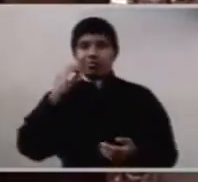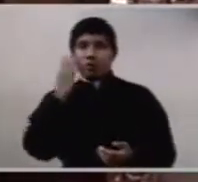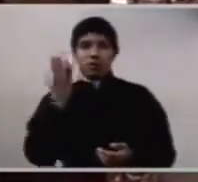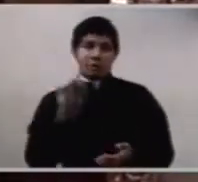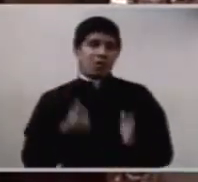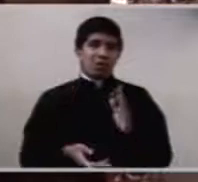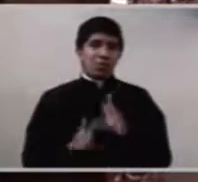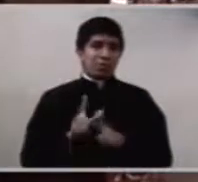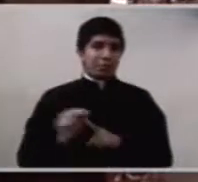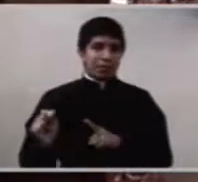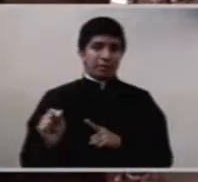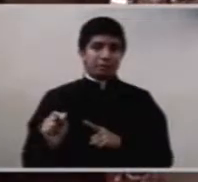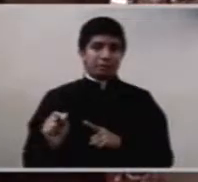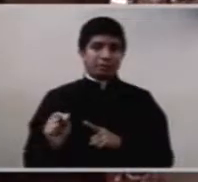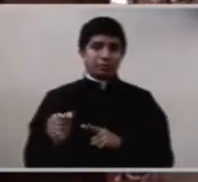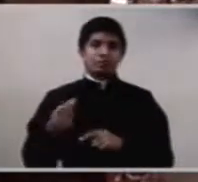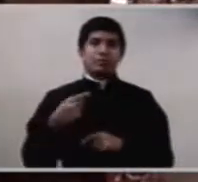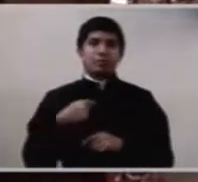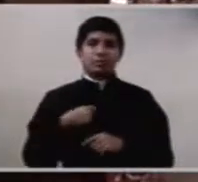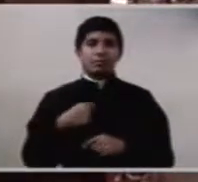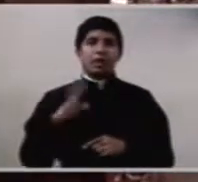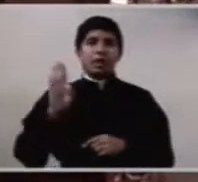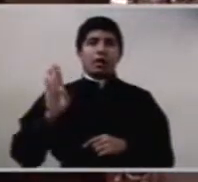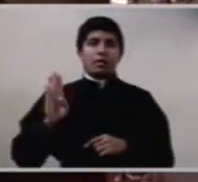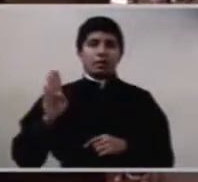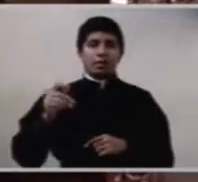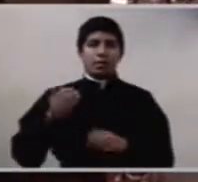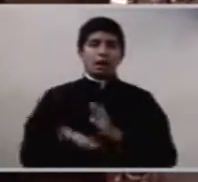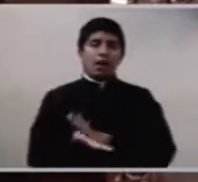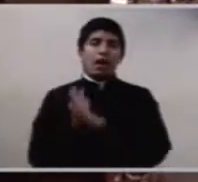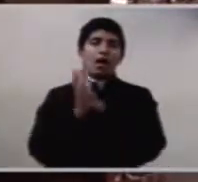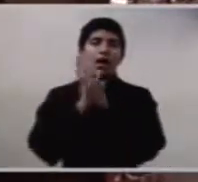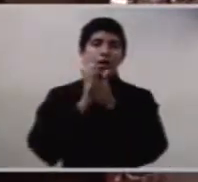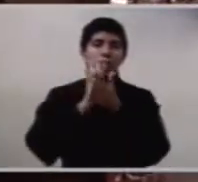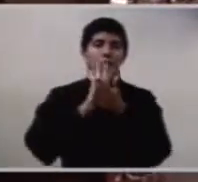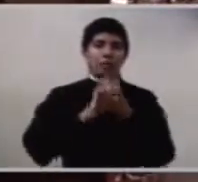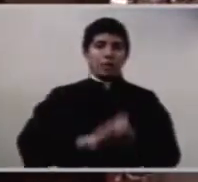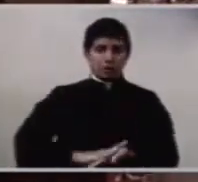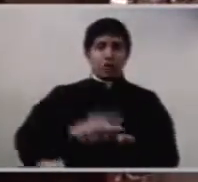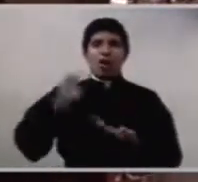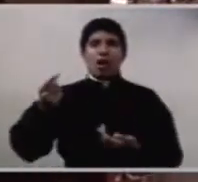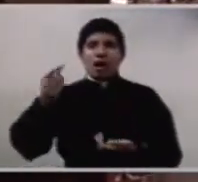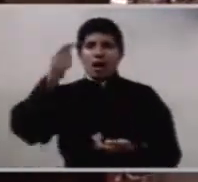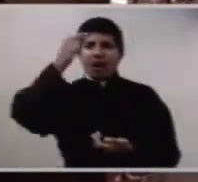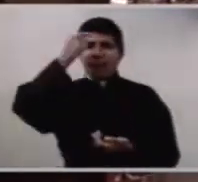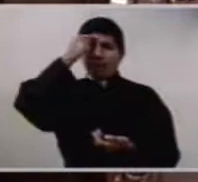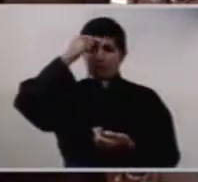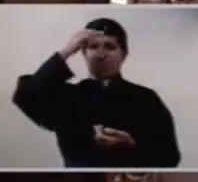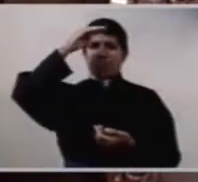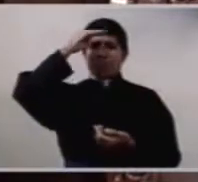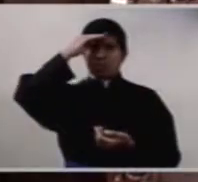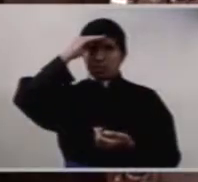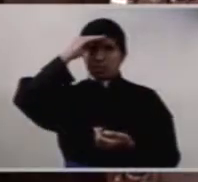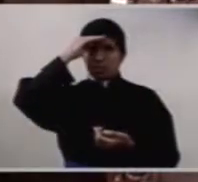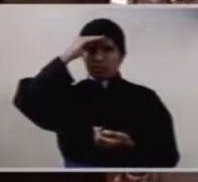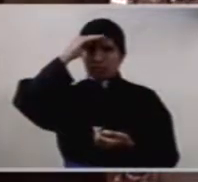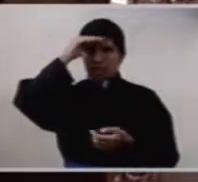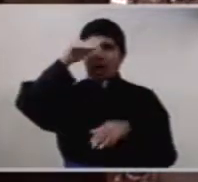decir que recapacitó, se convirtió. Fue consciente de la desobediencia que